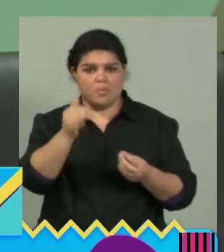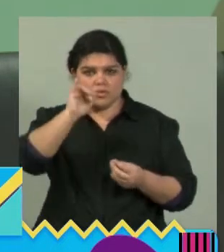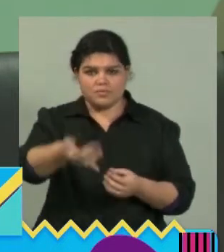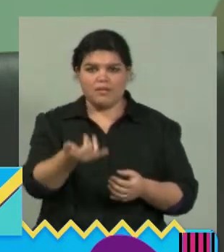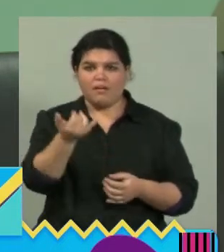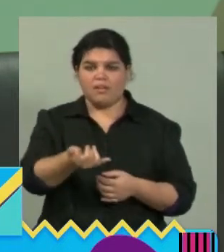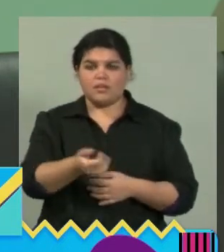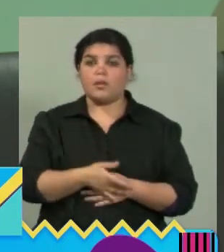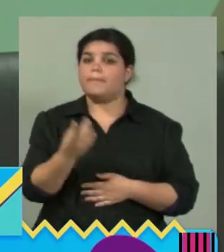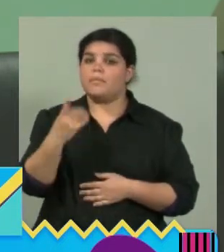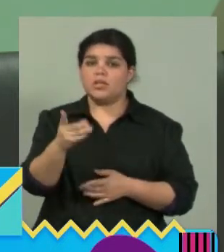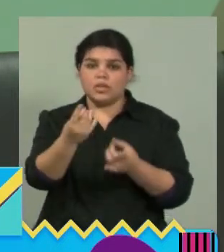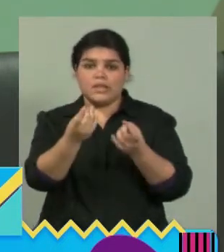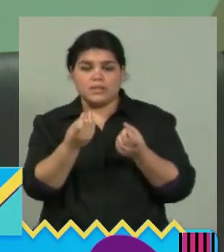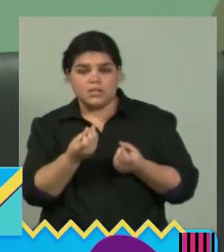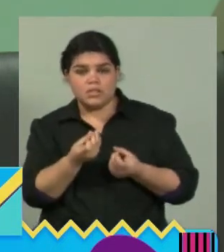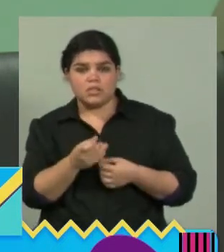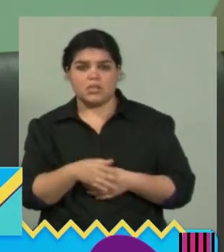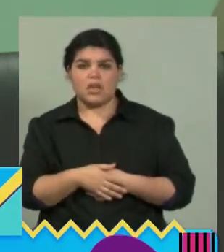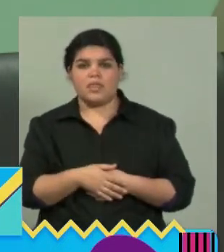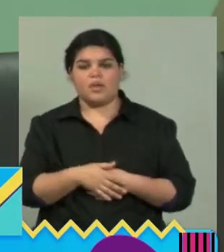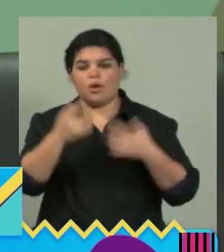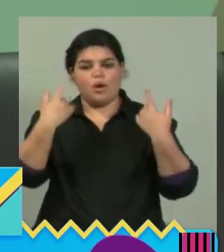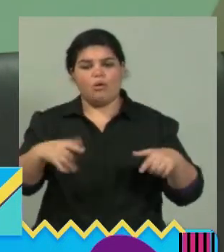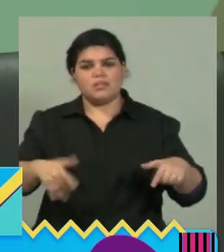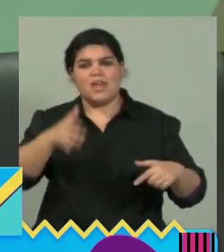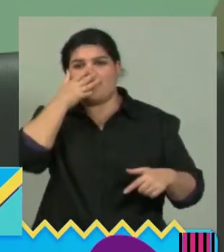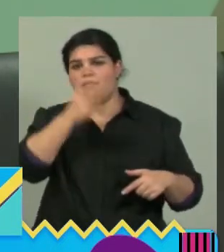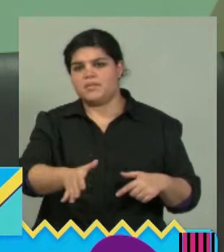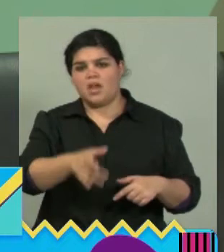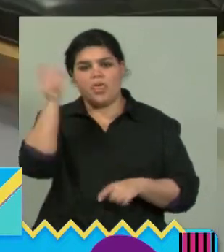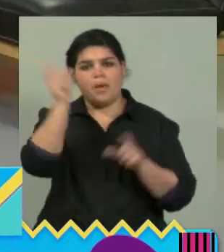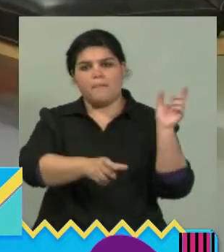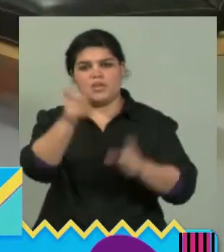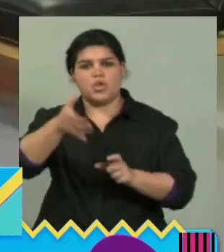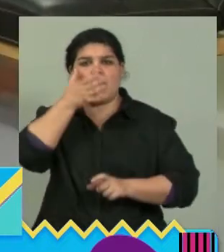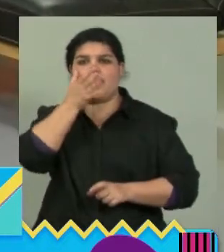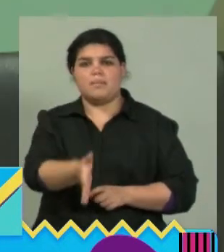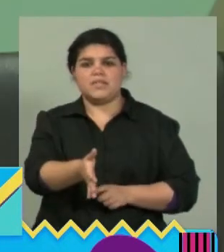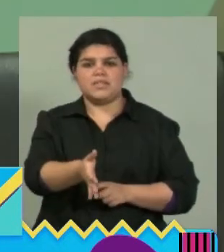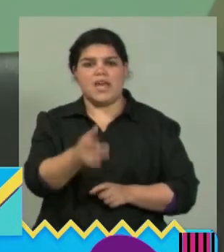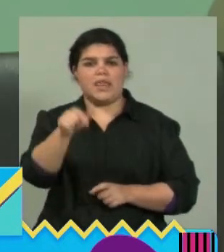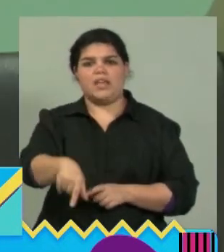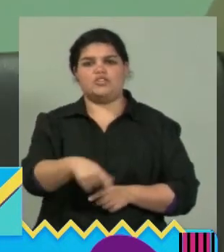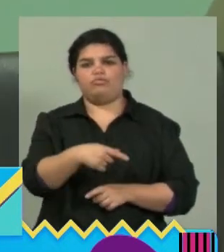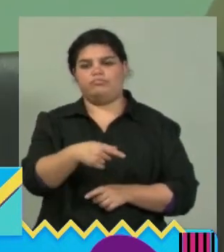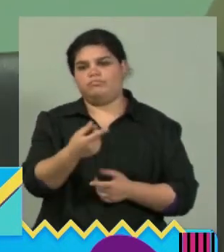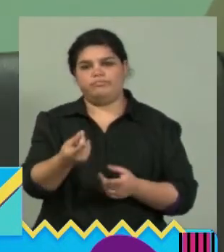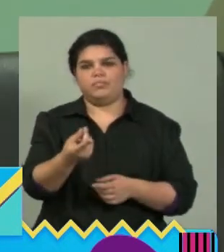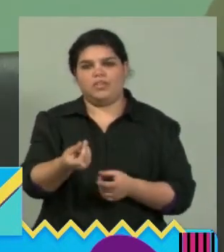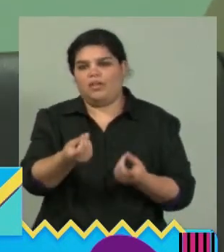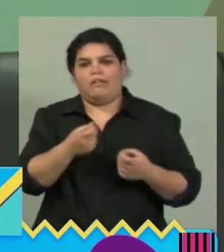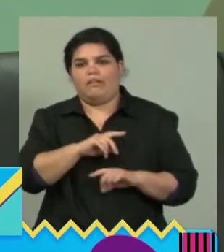pero que era necesario muchos materiales, muchos recursos humanos y que no era necesario, había que hacer